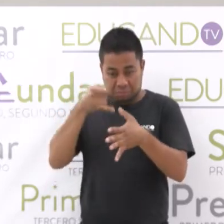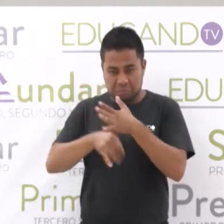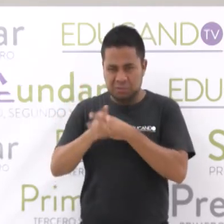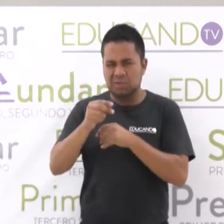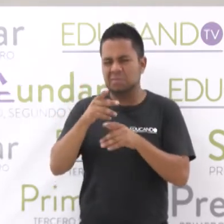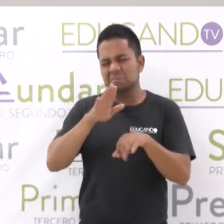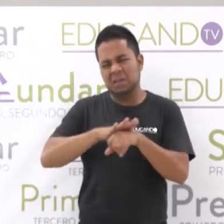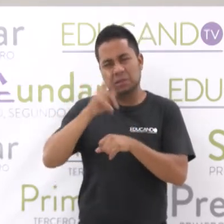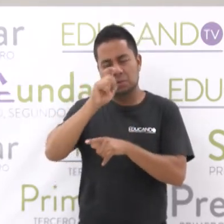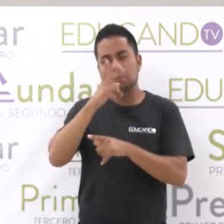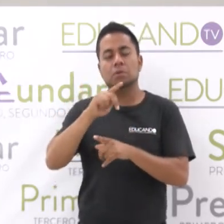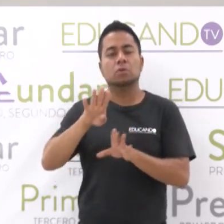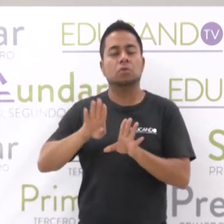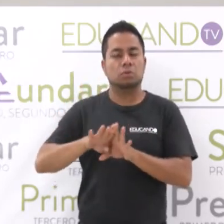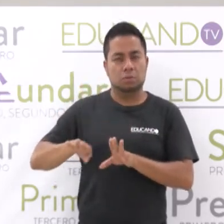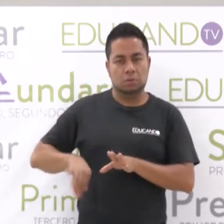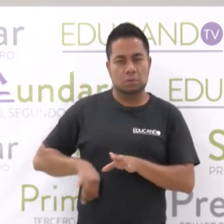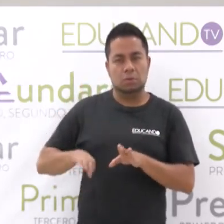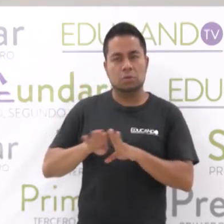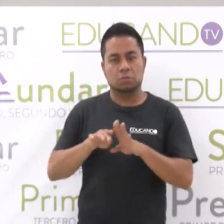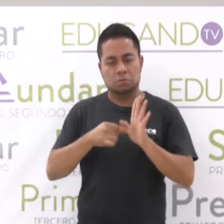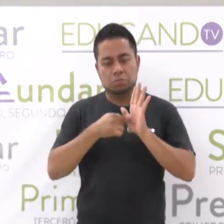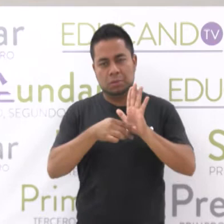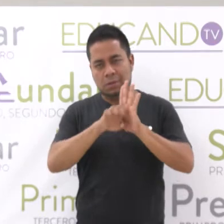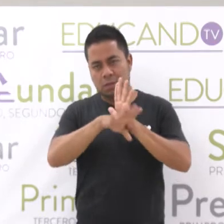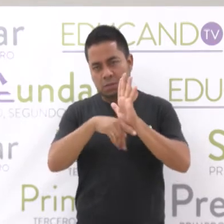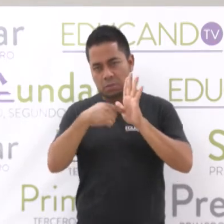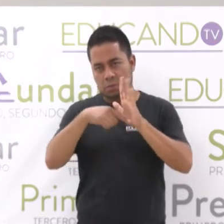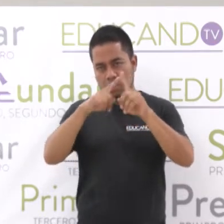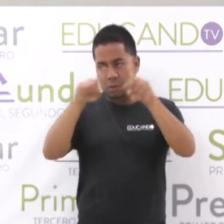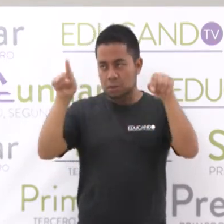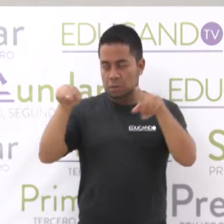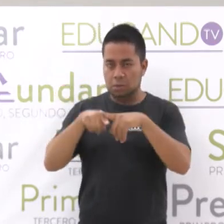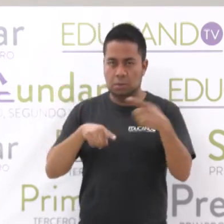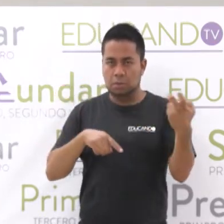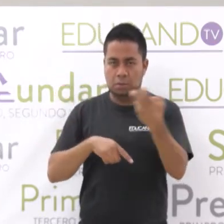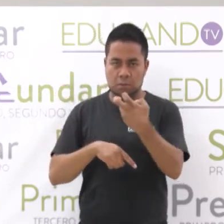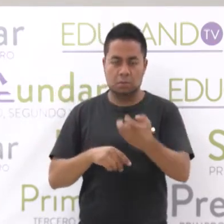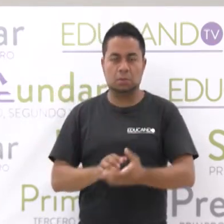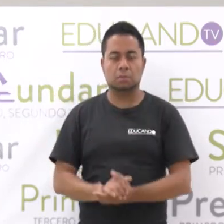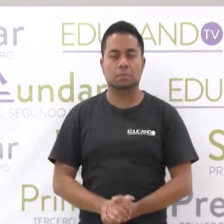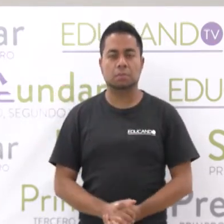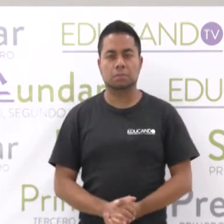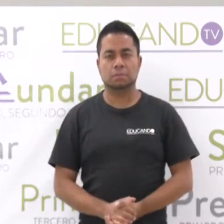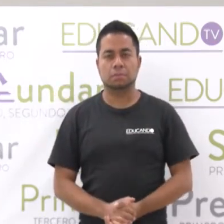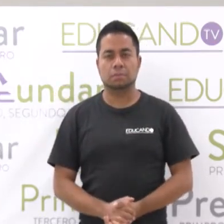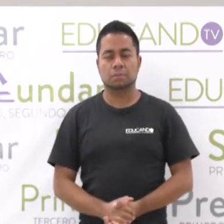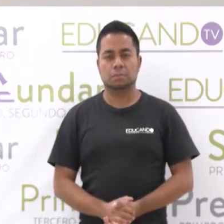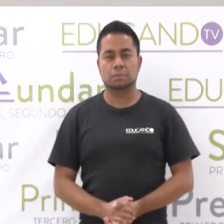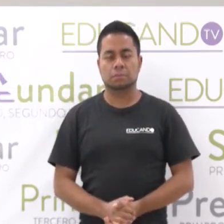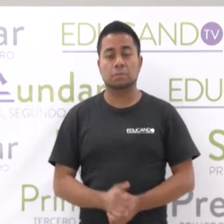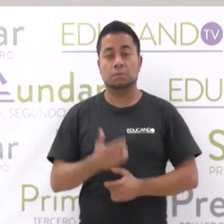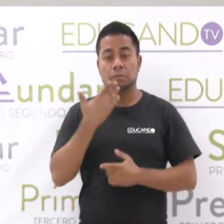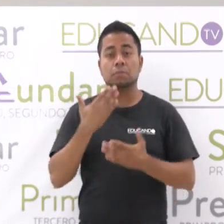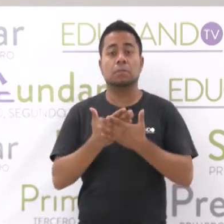algo más complejo, pero sí me interesa que viéramos este ejemplo aquí en el pizarrón. Pues bien, ahora ya que vimos